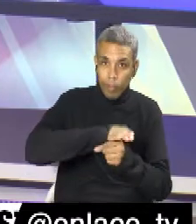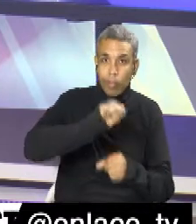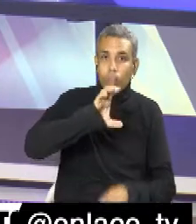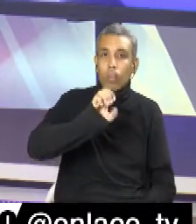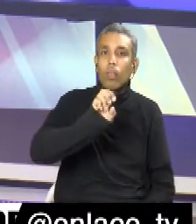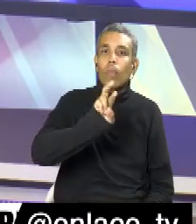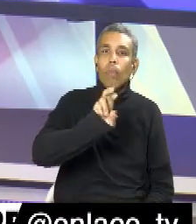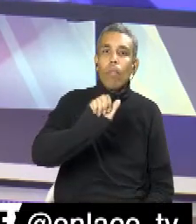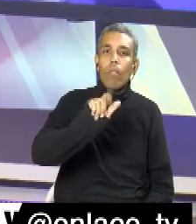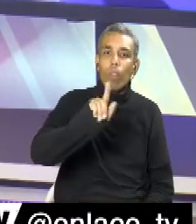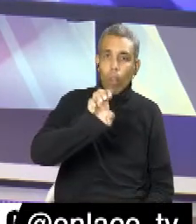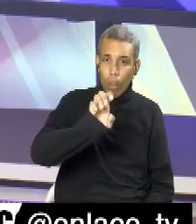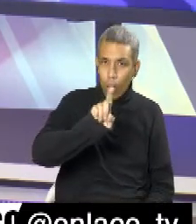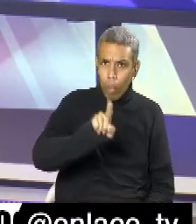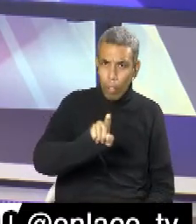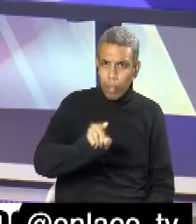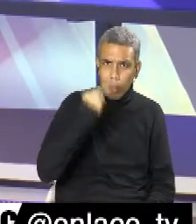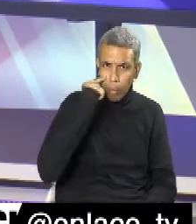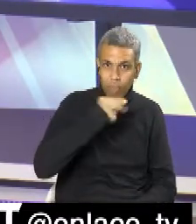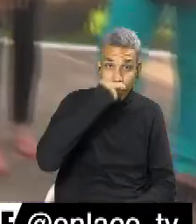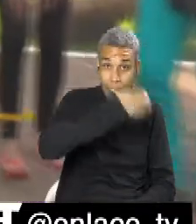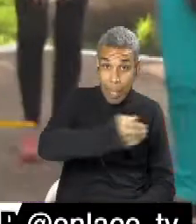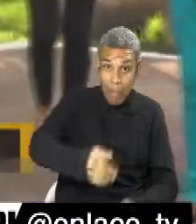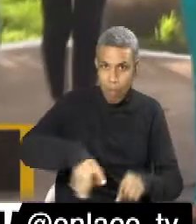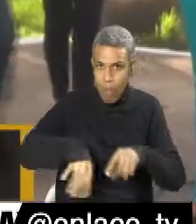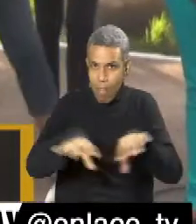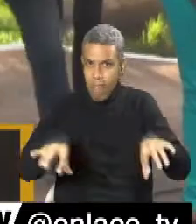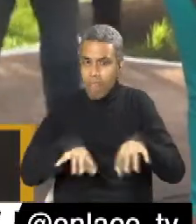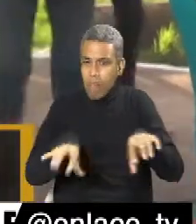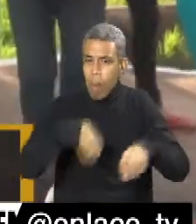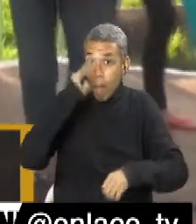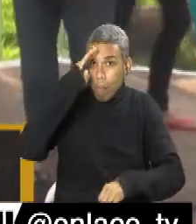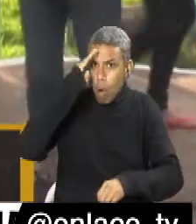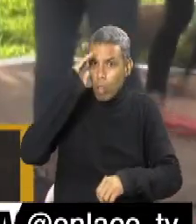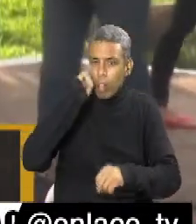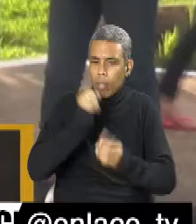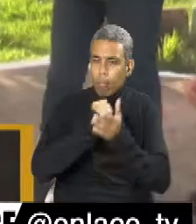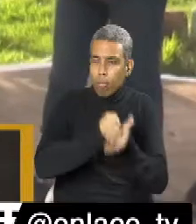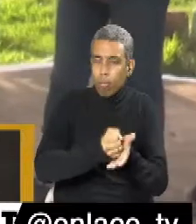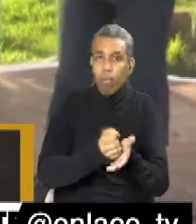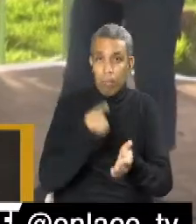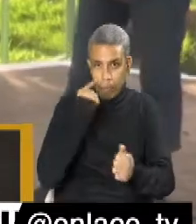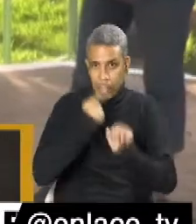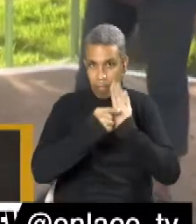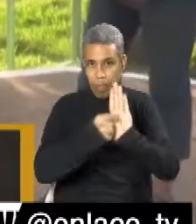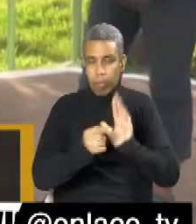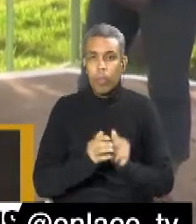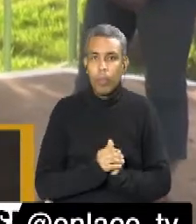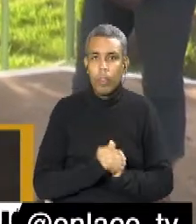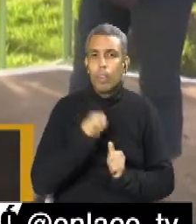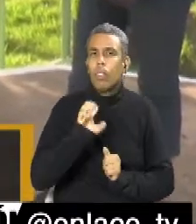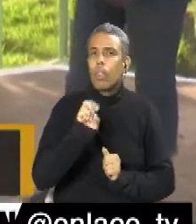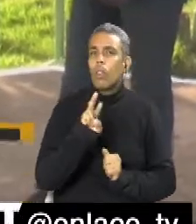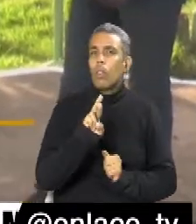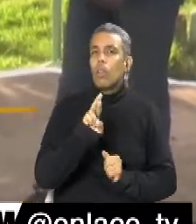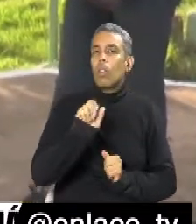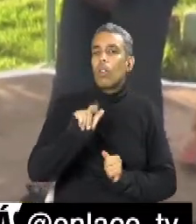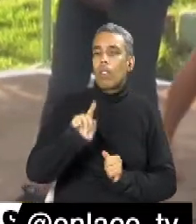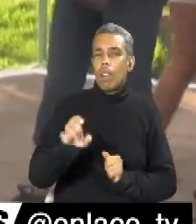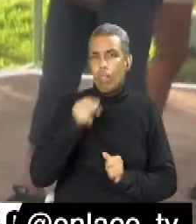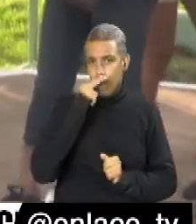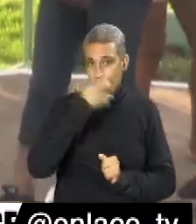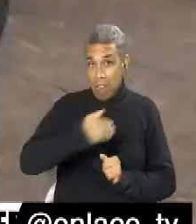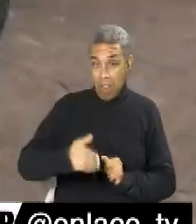la Comuna 7 de Barranca Bermeja. La Policía Nacional, en asocio con la Junta de Acción Comunal del barrio Los Corales, adelantó campaña de desarme con los